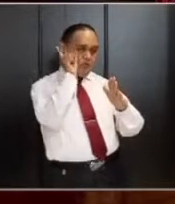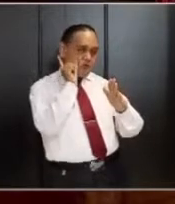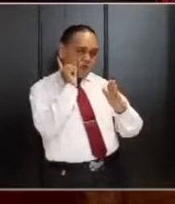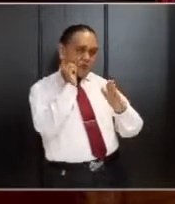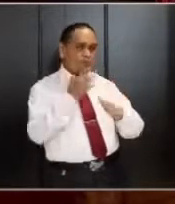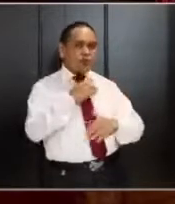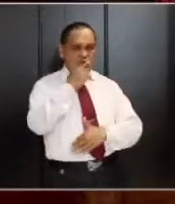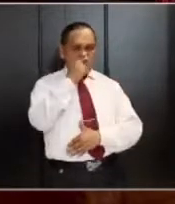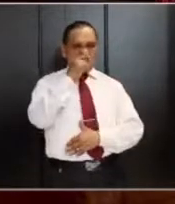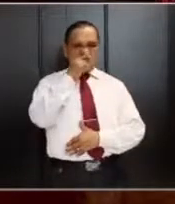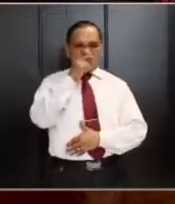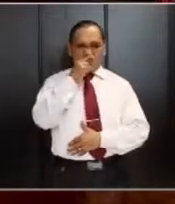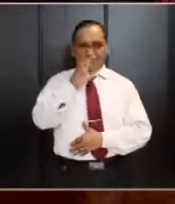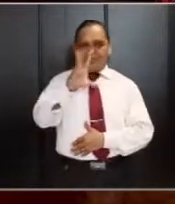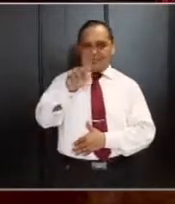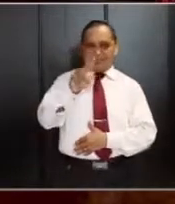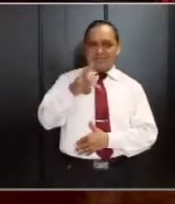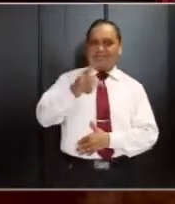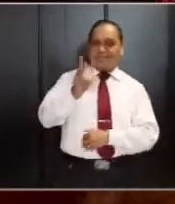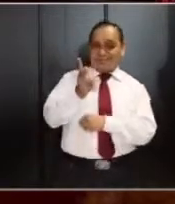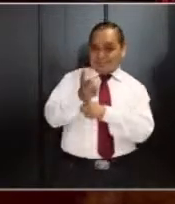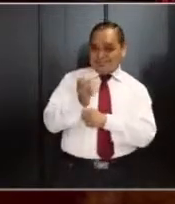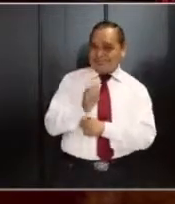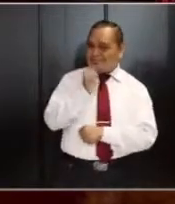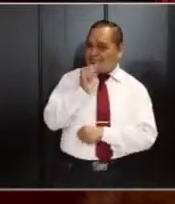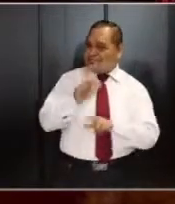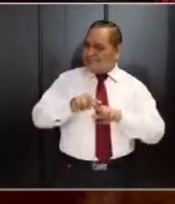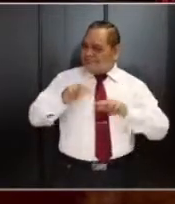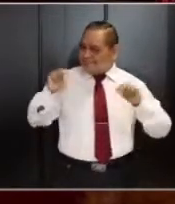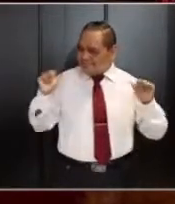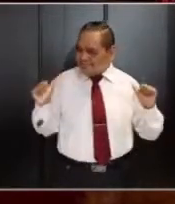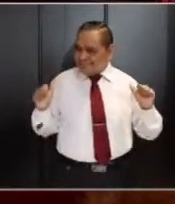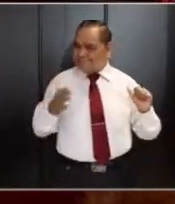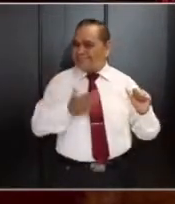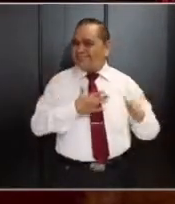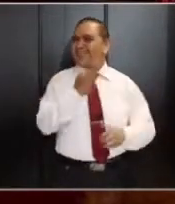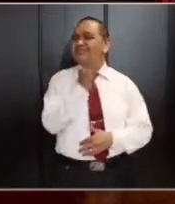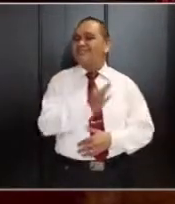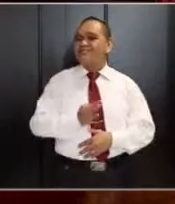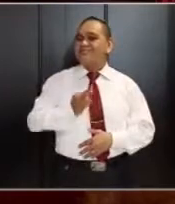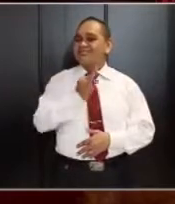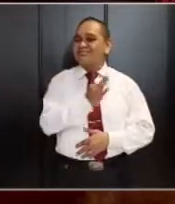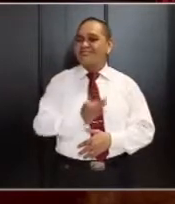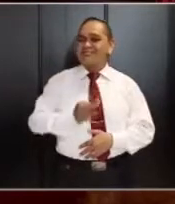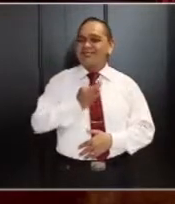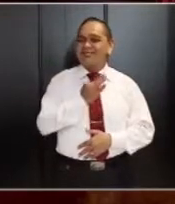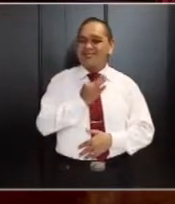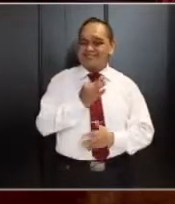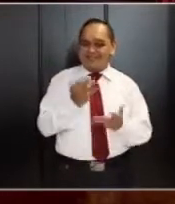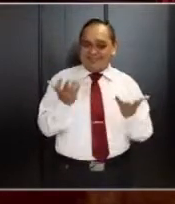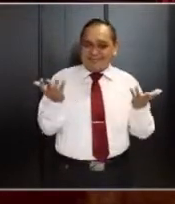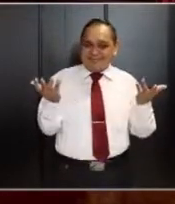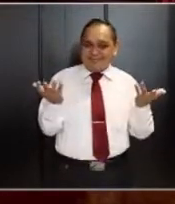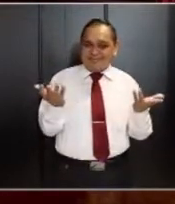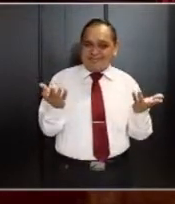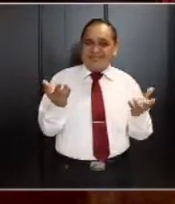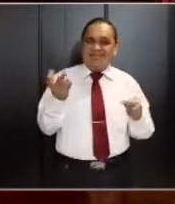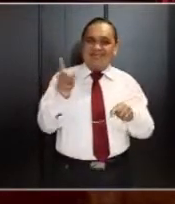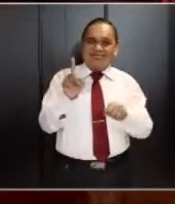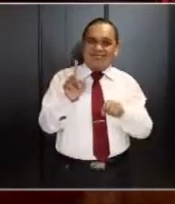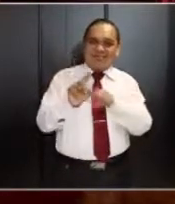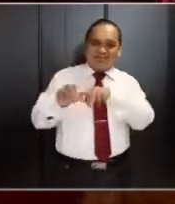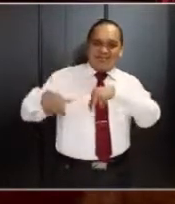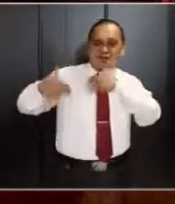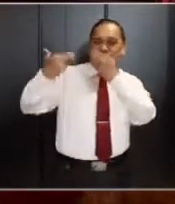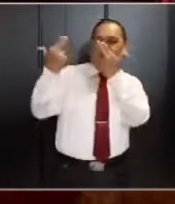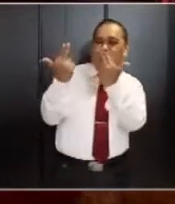presumida, pero eso ya no me lo quita nadie. Así que fue muy feliz tenerlo a él como el huésped